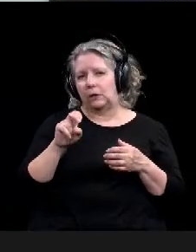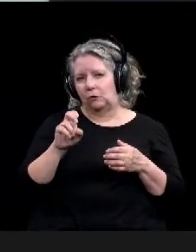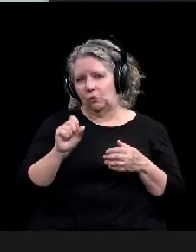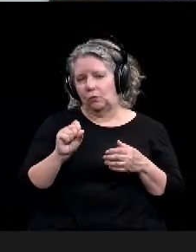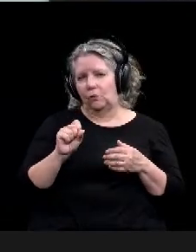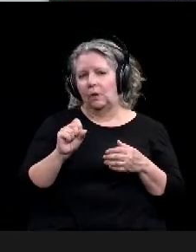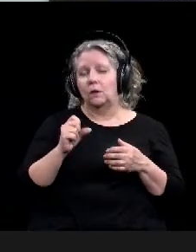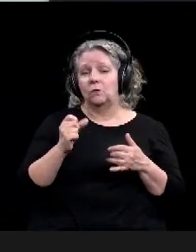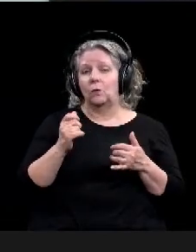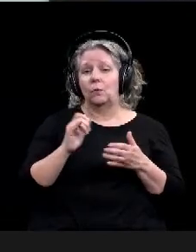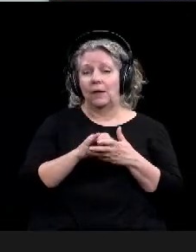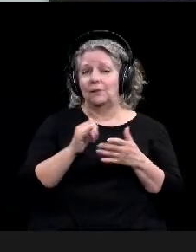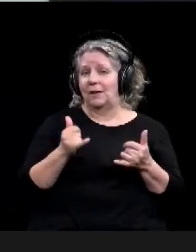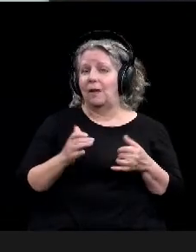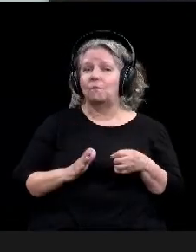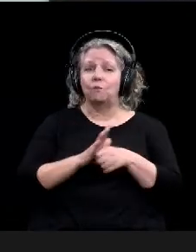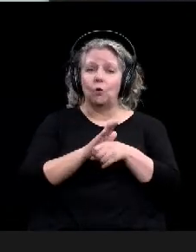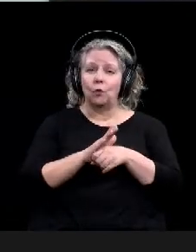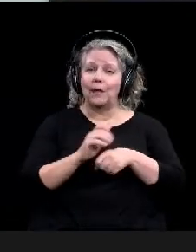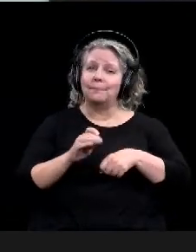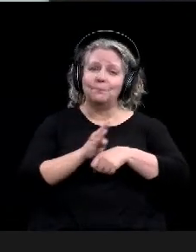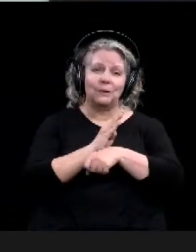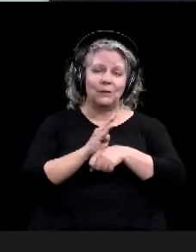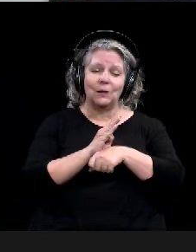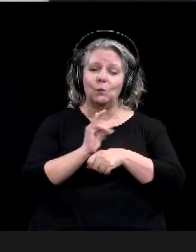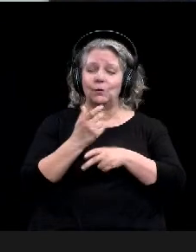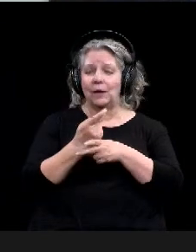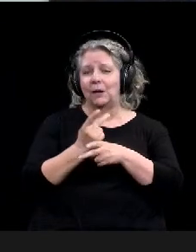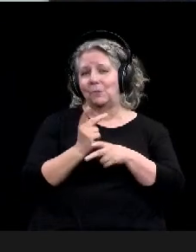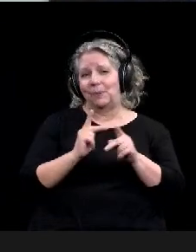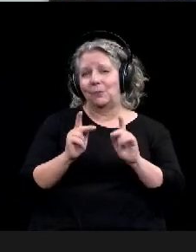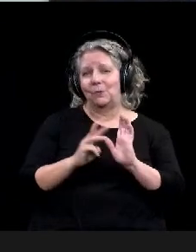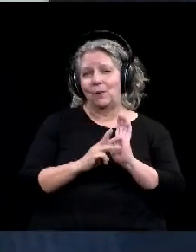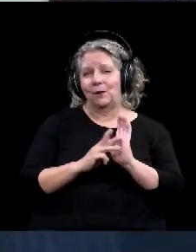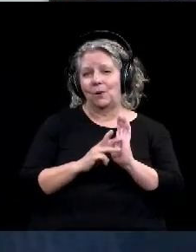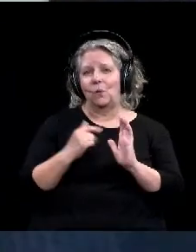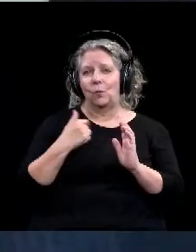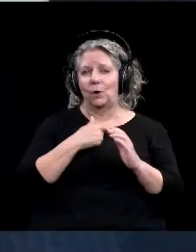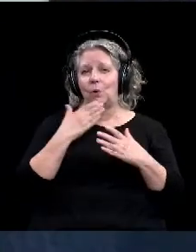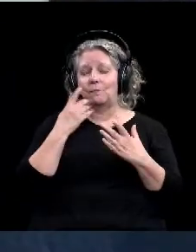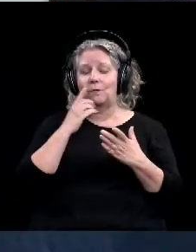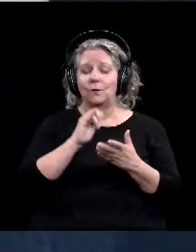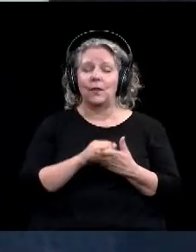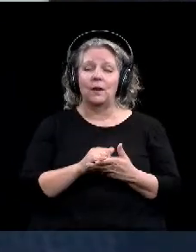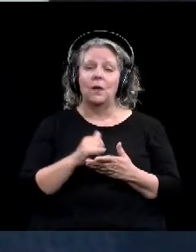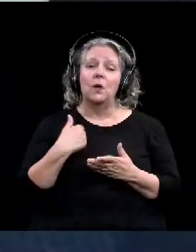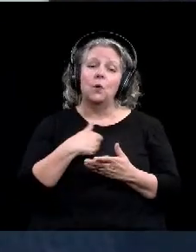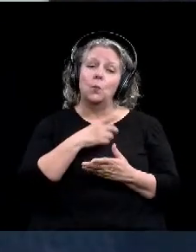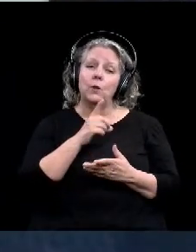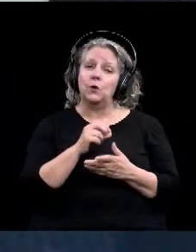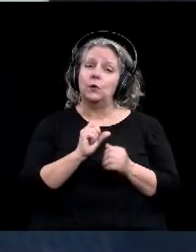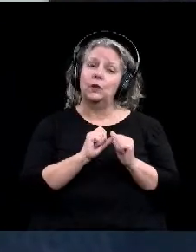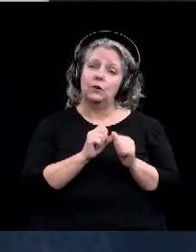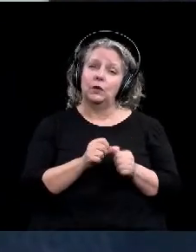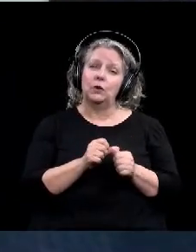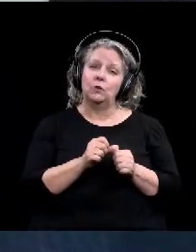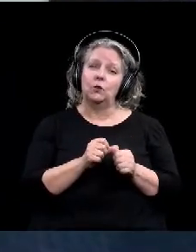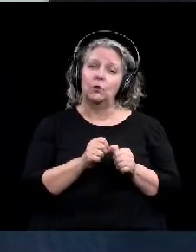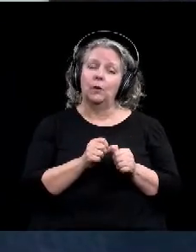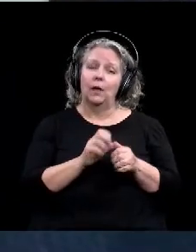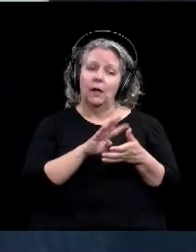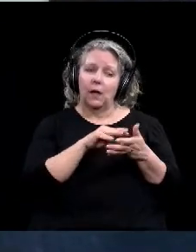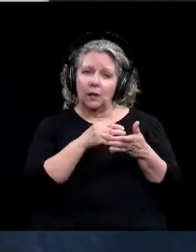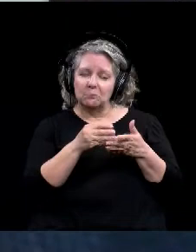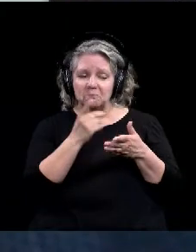esté aquí nos tratéis hospitales continuamos de tomarles la temperatura y todos